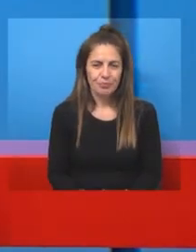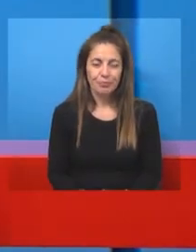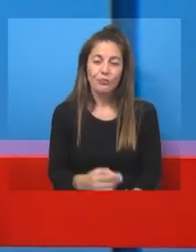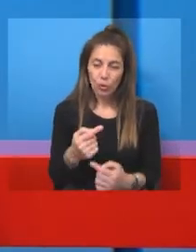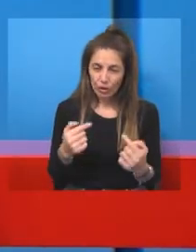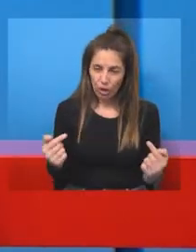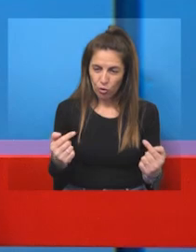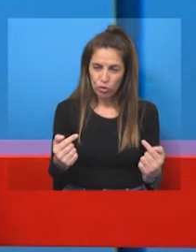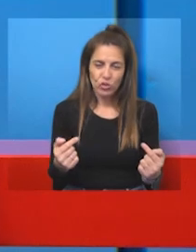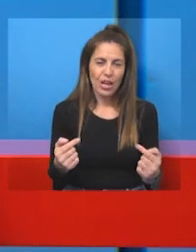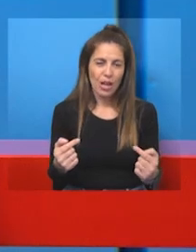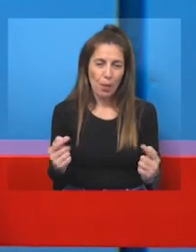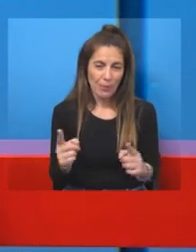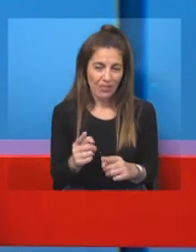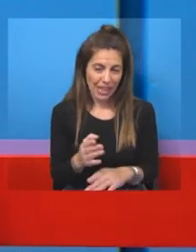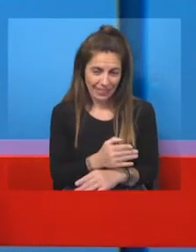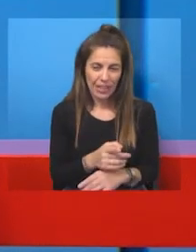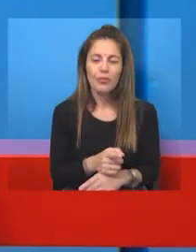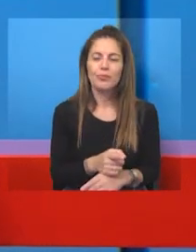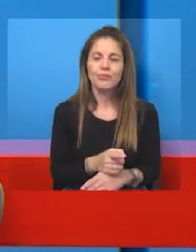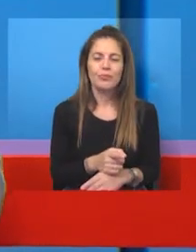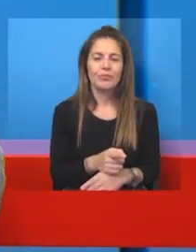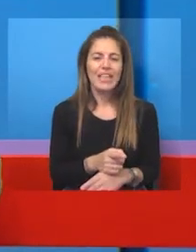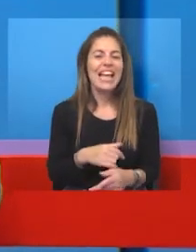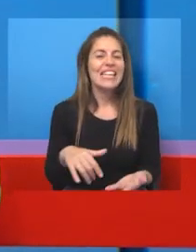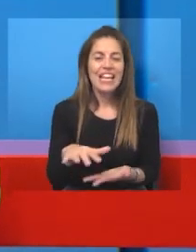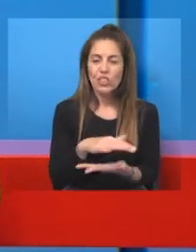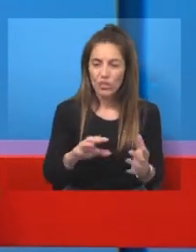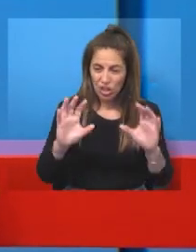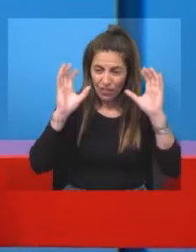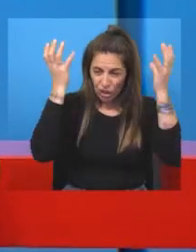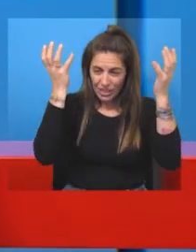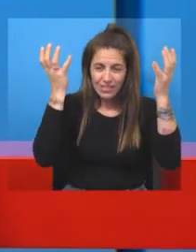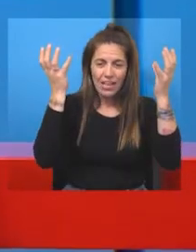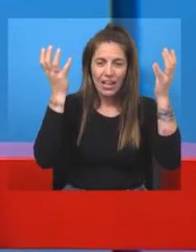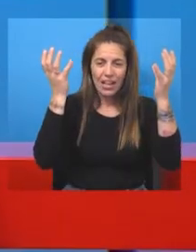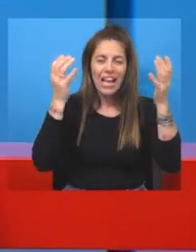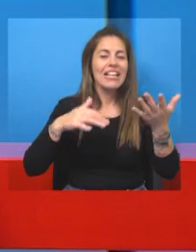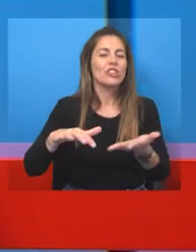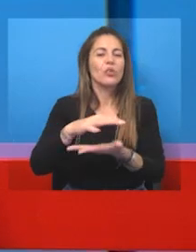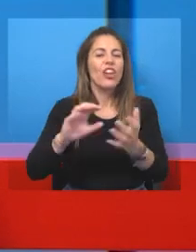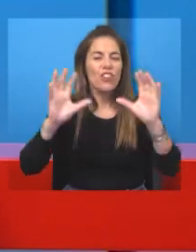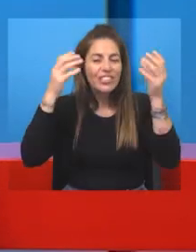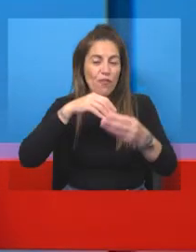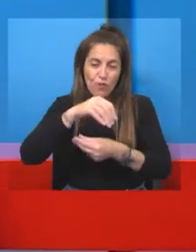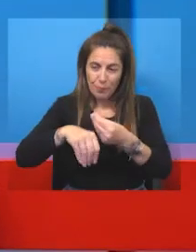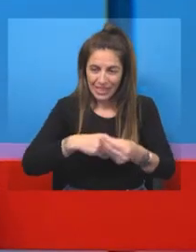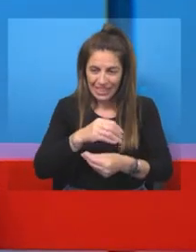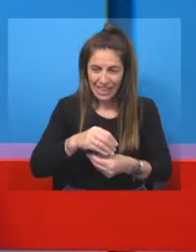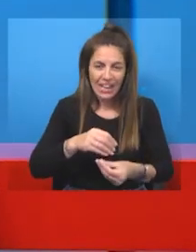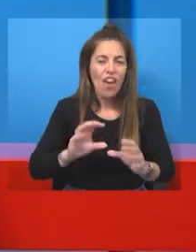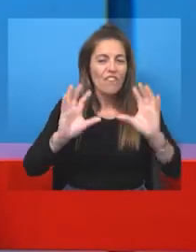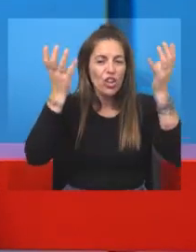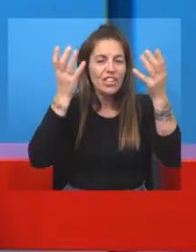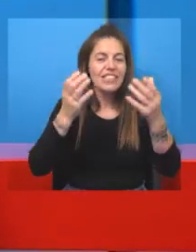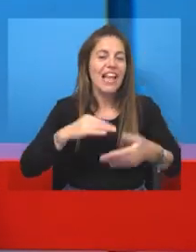cosa previamente a eso Will a ver las situaciones de violencia las situaciones de violencia familiar Las situciones de violencia